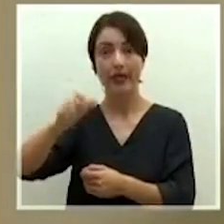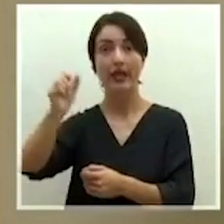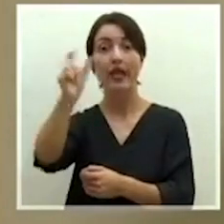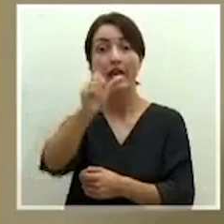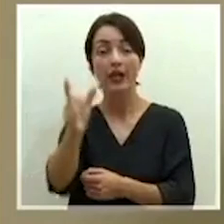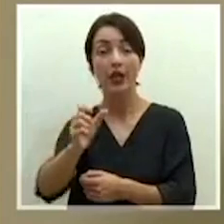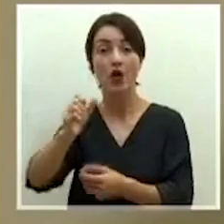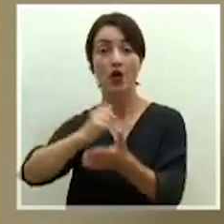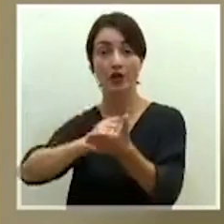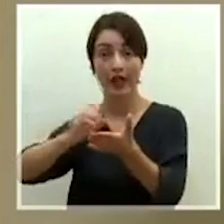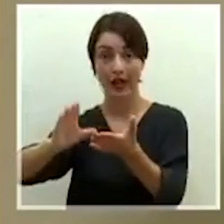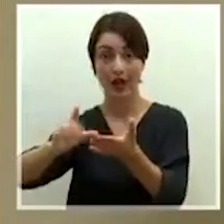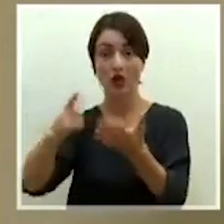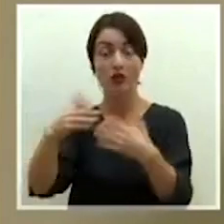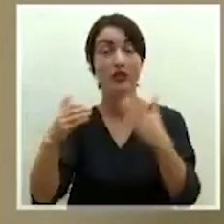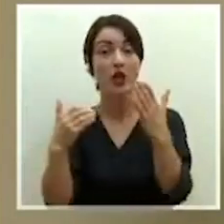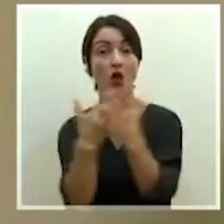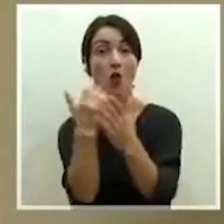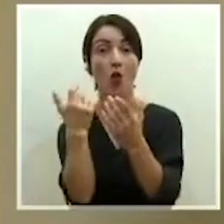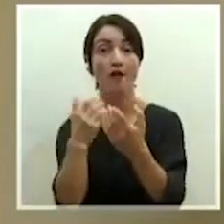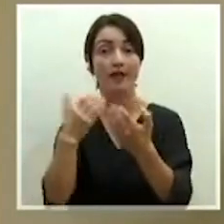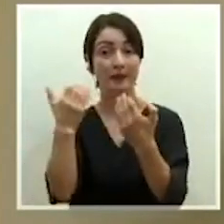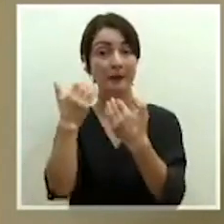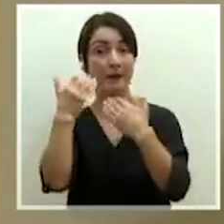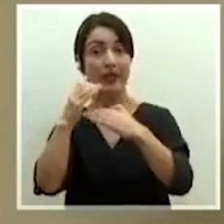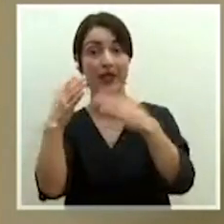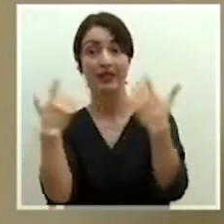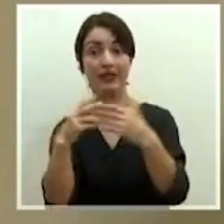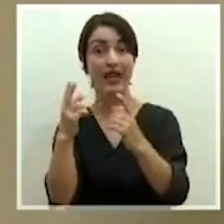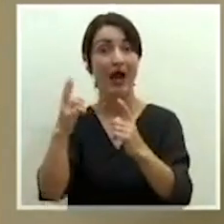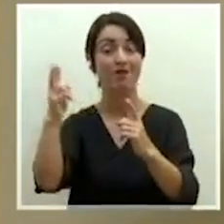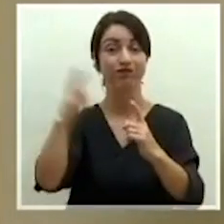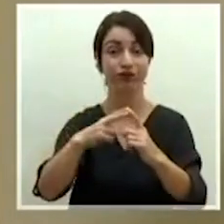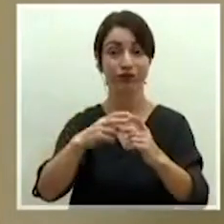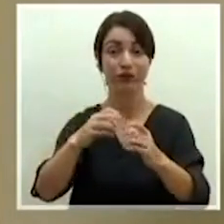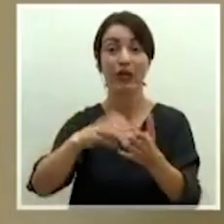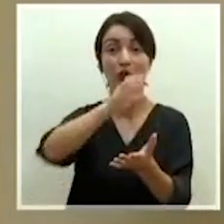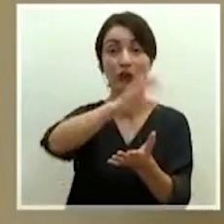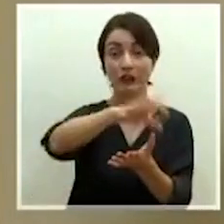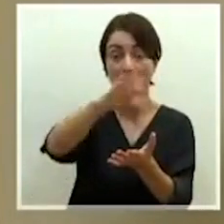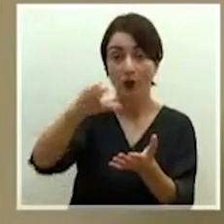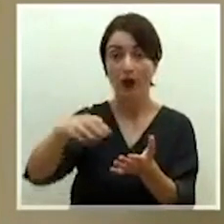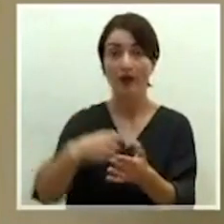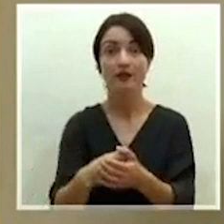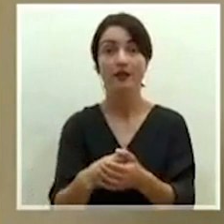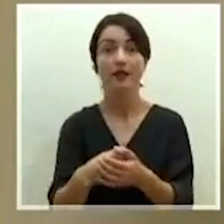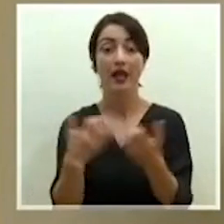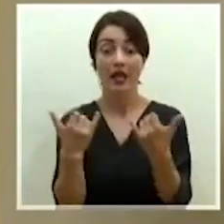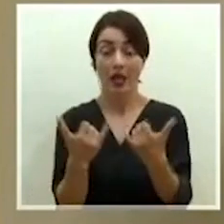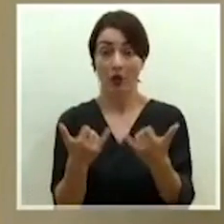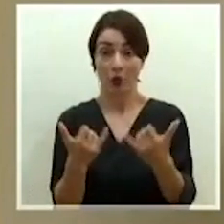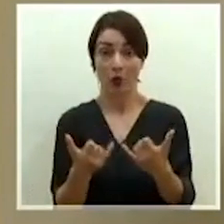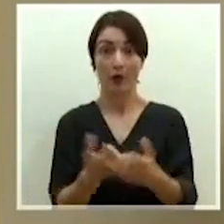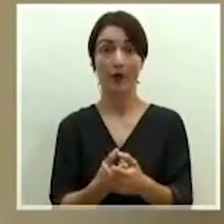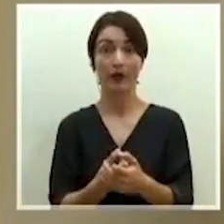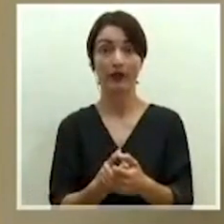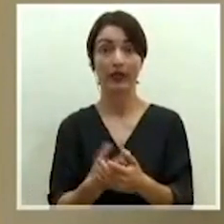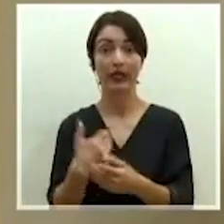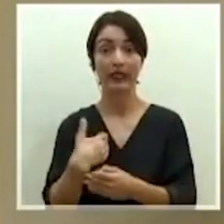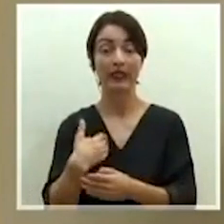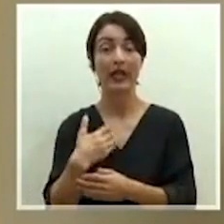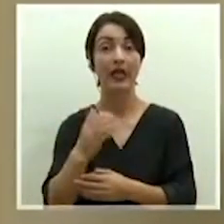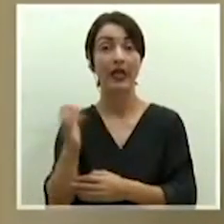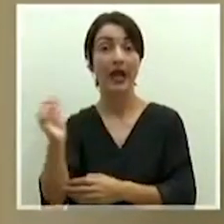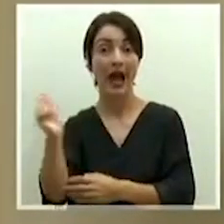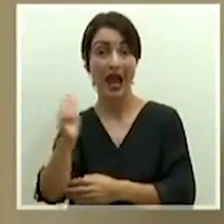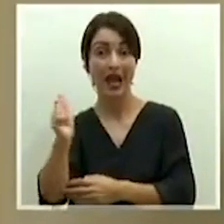que se están implementando en los distritos y cantones que están en este momento con alerta naranja